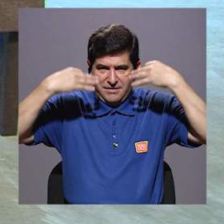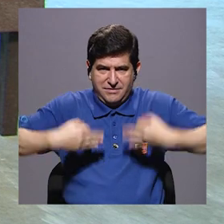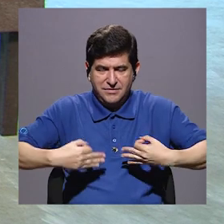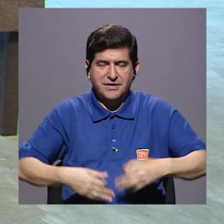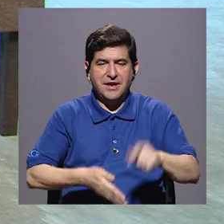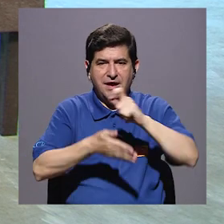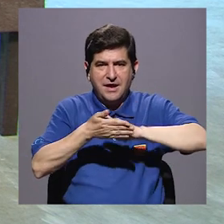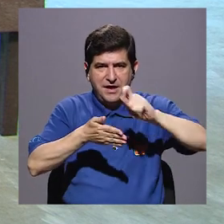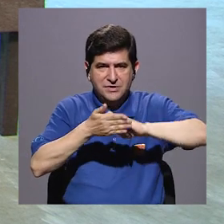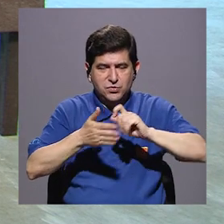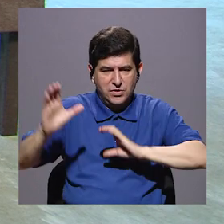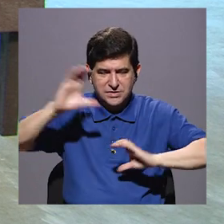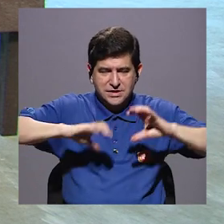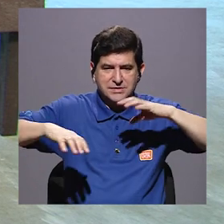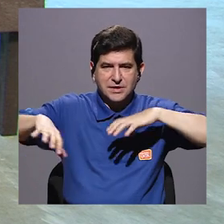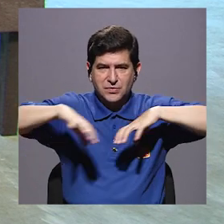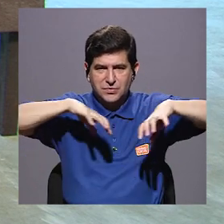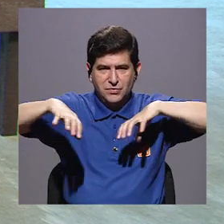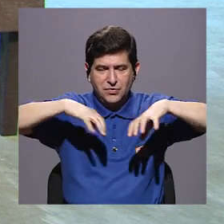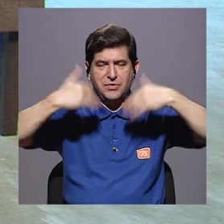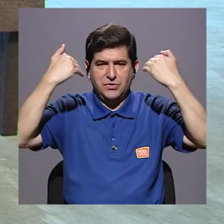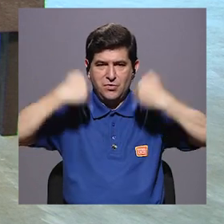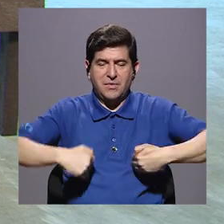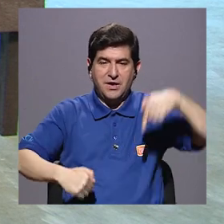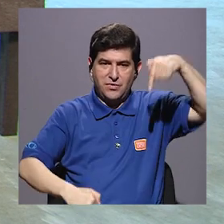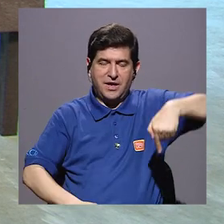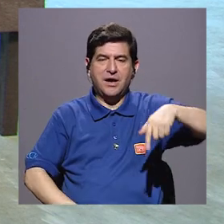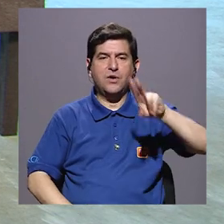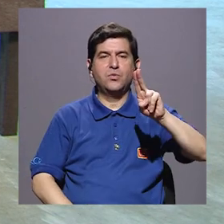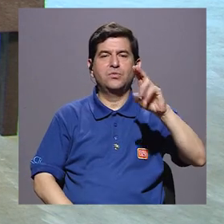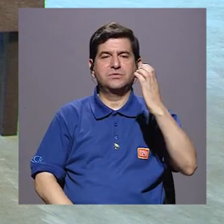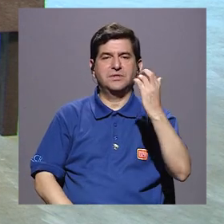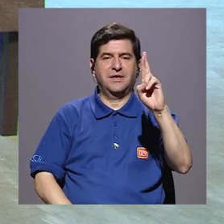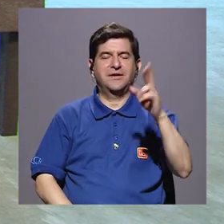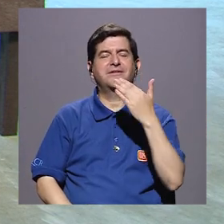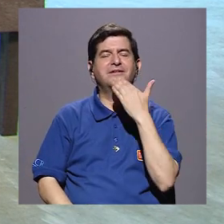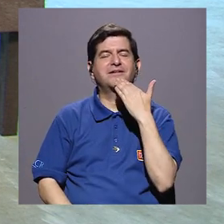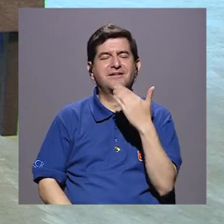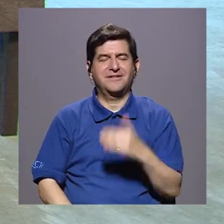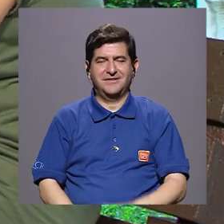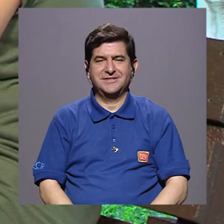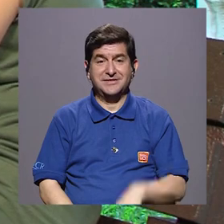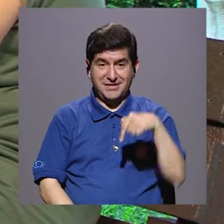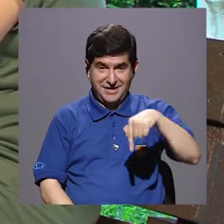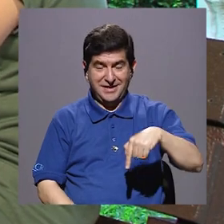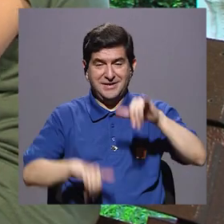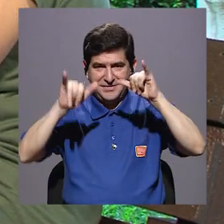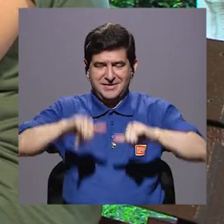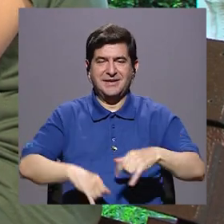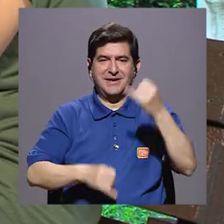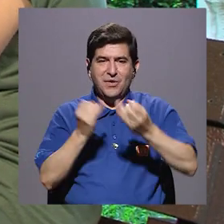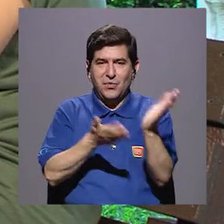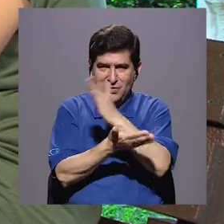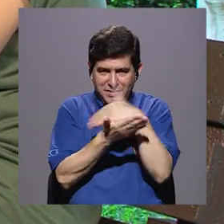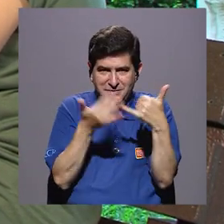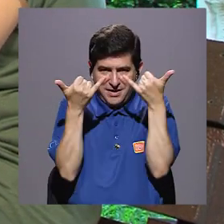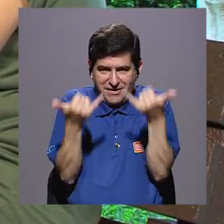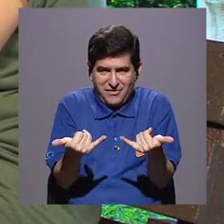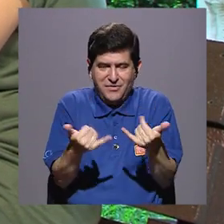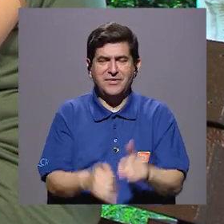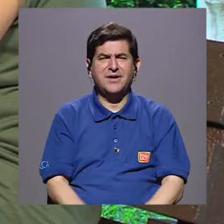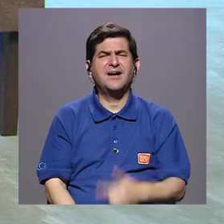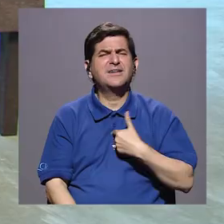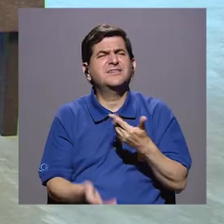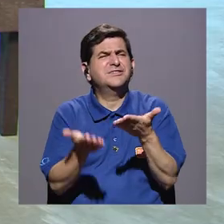Ejercicios de la Escuela de Ciencias del Movimiento Humano de la Universidad de Costa Rica. Gracias por estar con nosotros. Gracias. Este es nuestro último bloque y